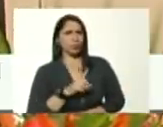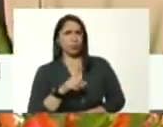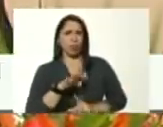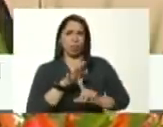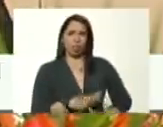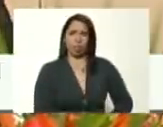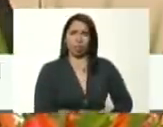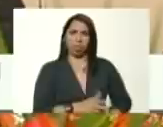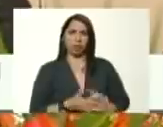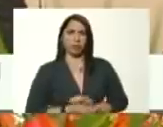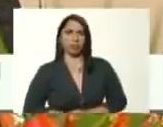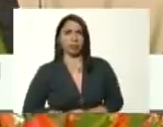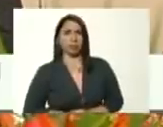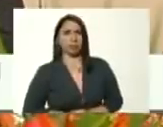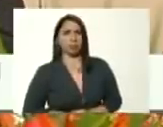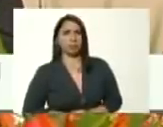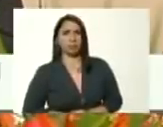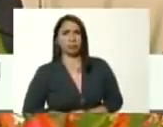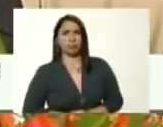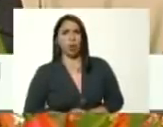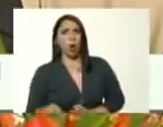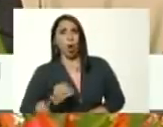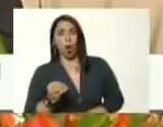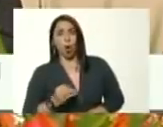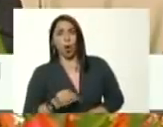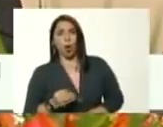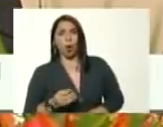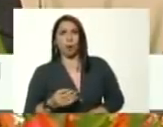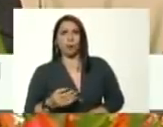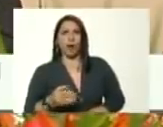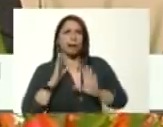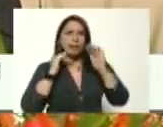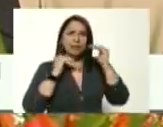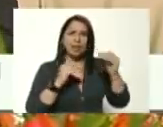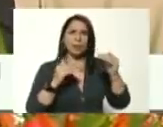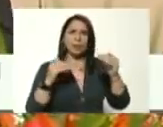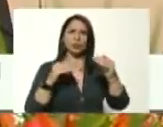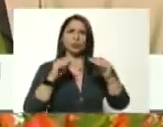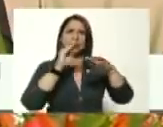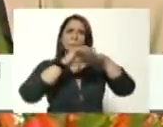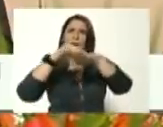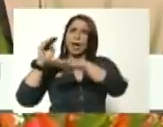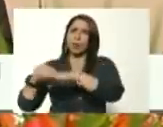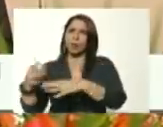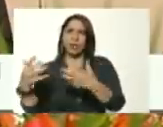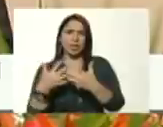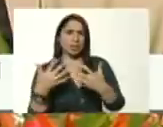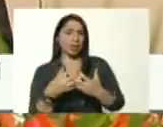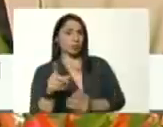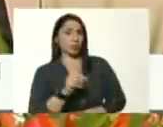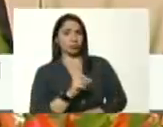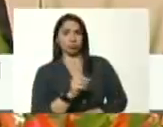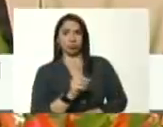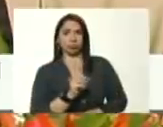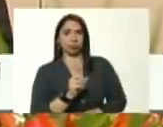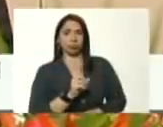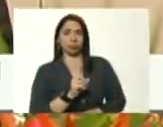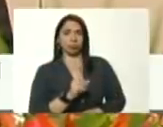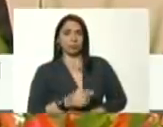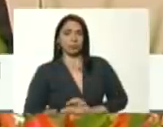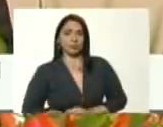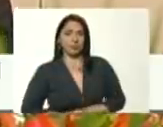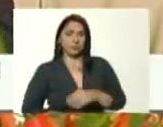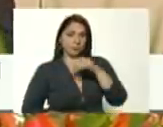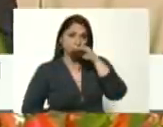a los llamados a la guerra no quizás